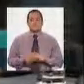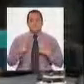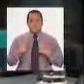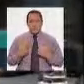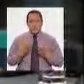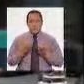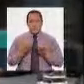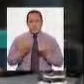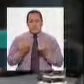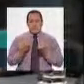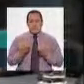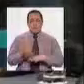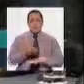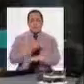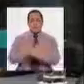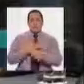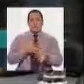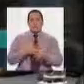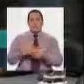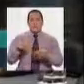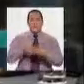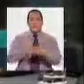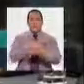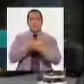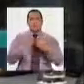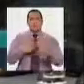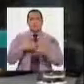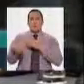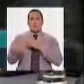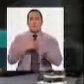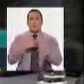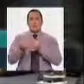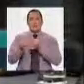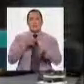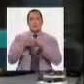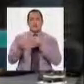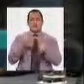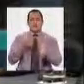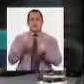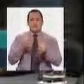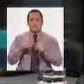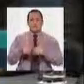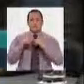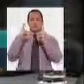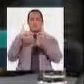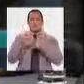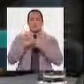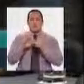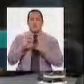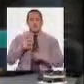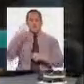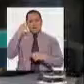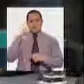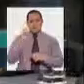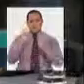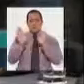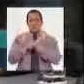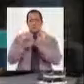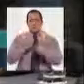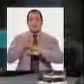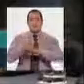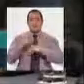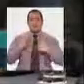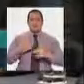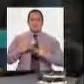Queremos, desde esa perspectiva, deslindar cualquier interpretación relacionada a una supuesta interferencia que